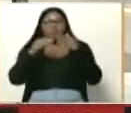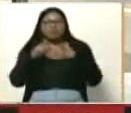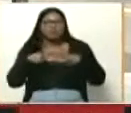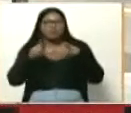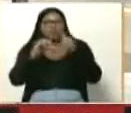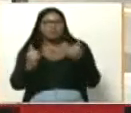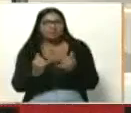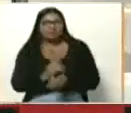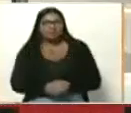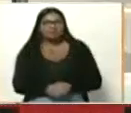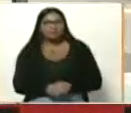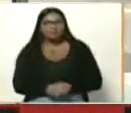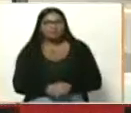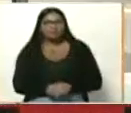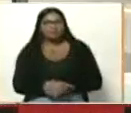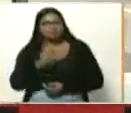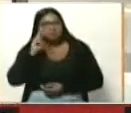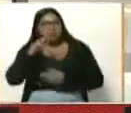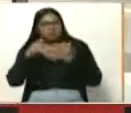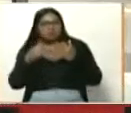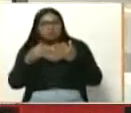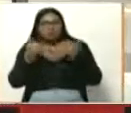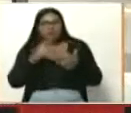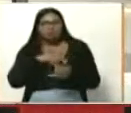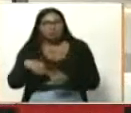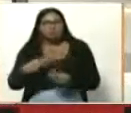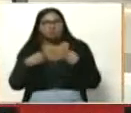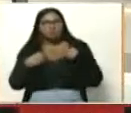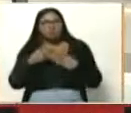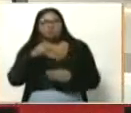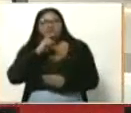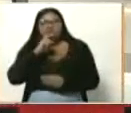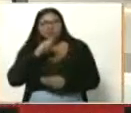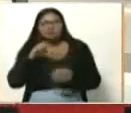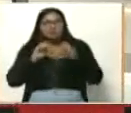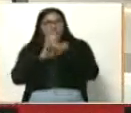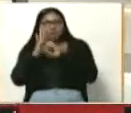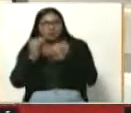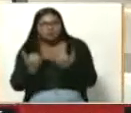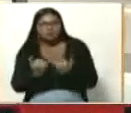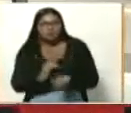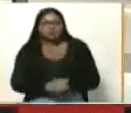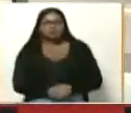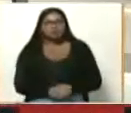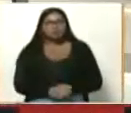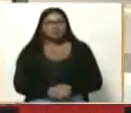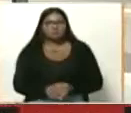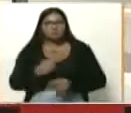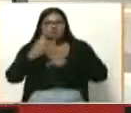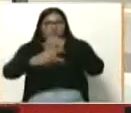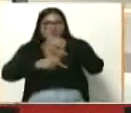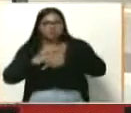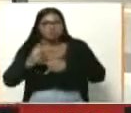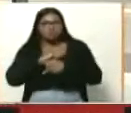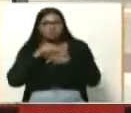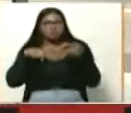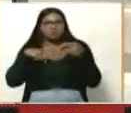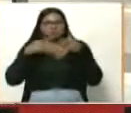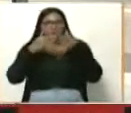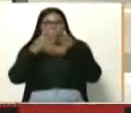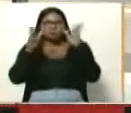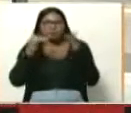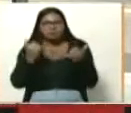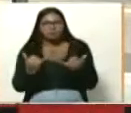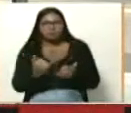del sector de artesanos, viniendo de un momento tan difícil como el tema de la pandemia? Sin embargo, ha habido procesos bien interesantes de apertura, hasta